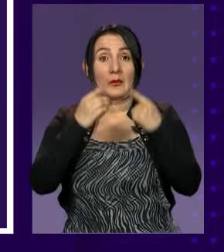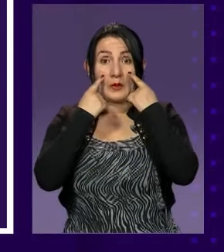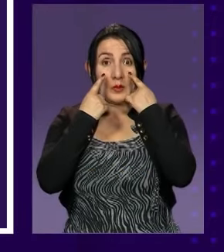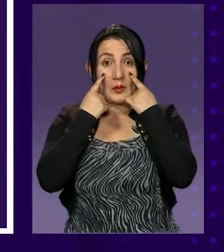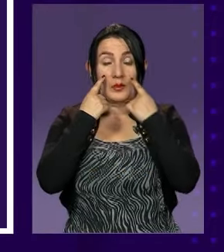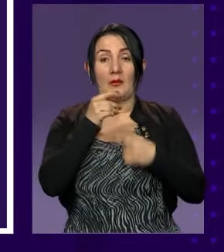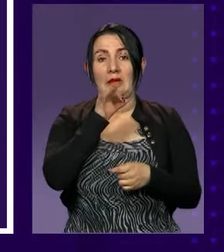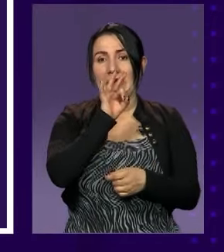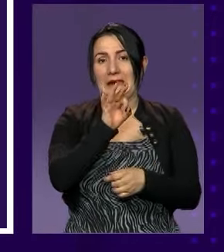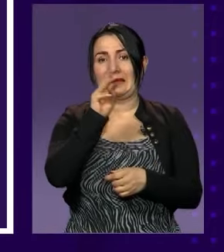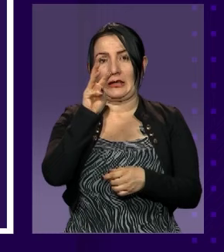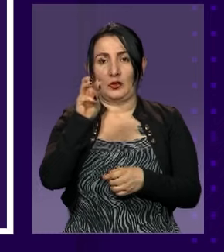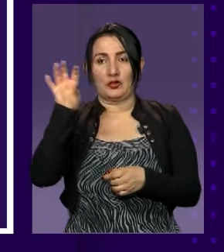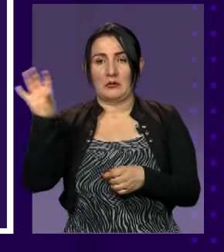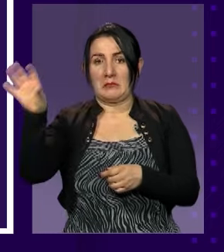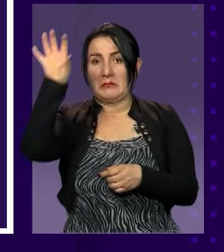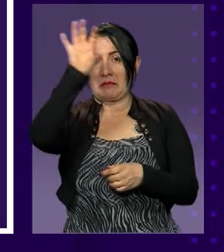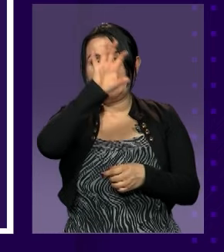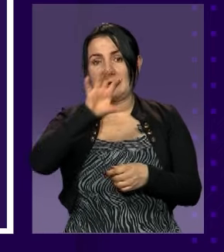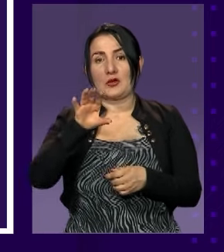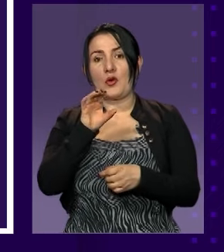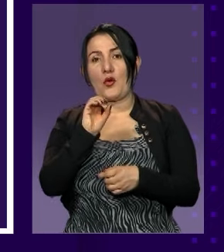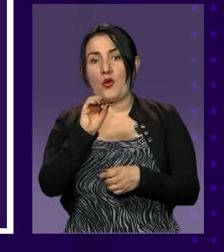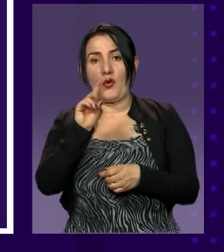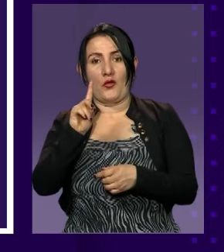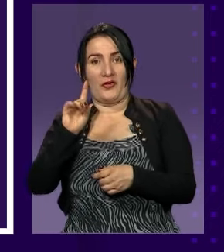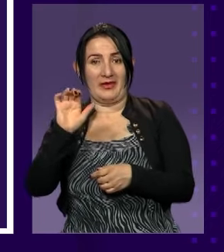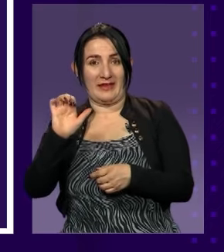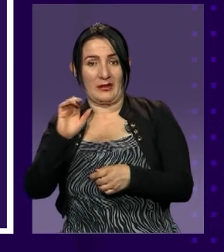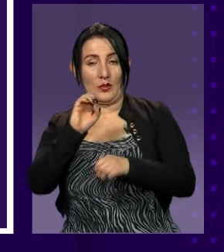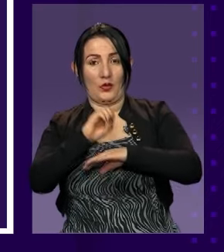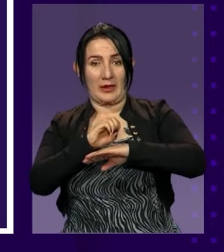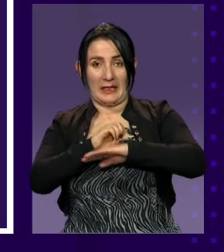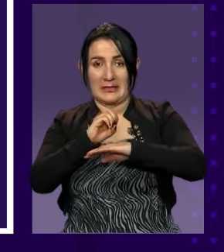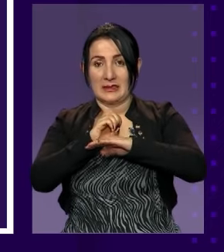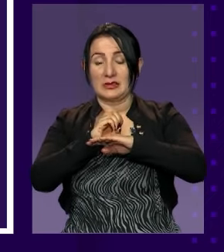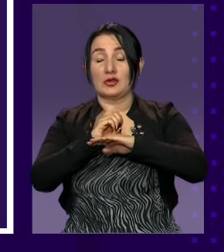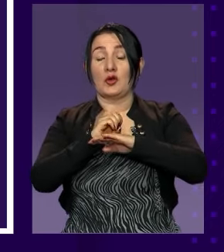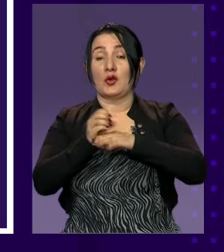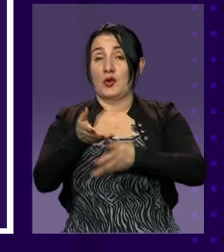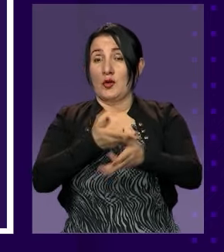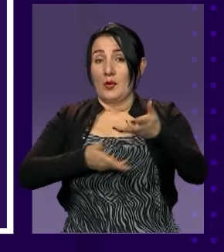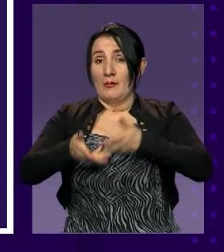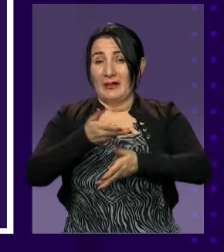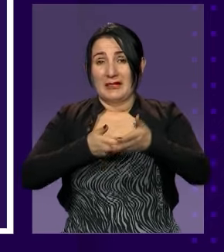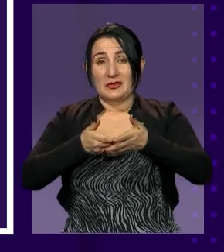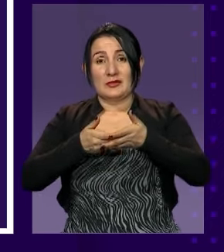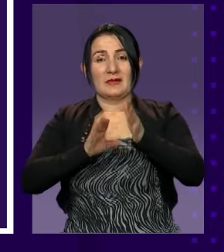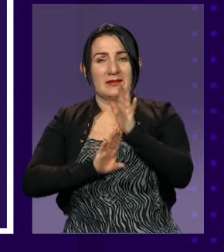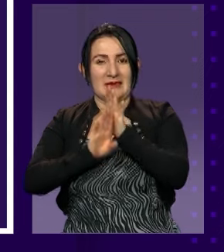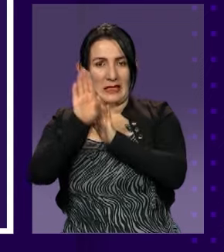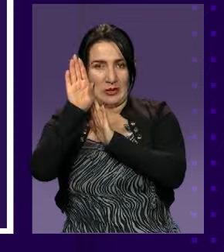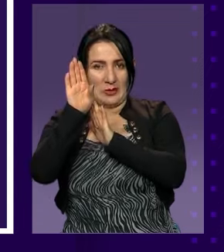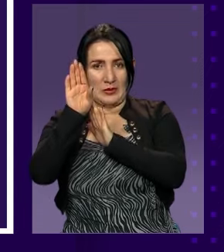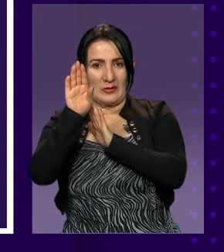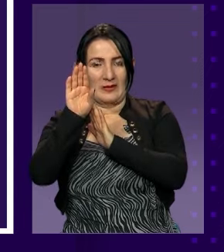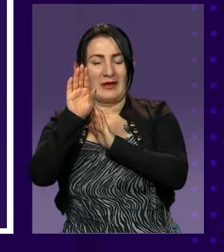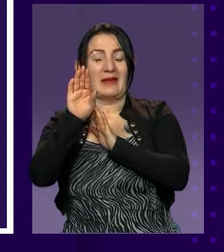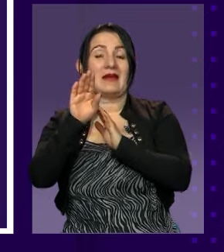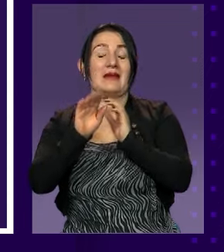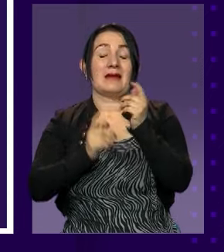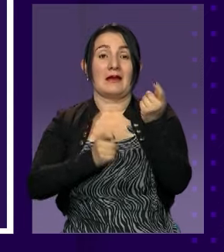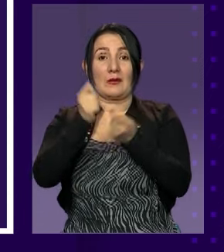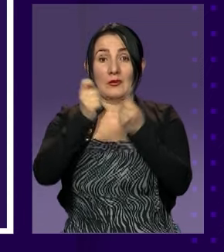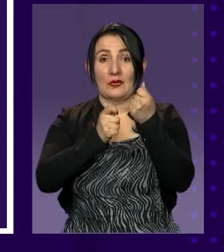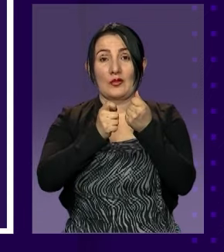de los 38 países que conforman la OCDE, la Organización para la Cooperación y el Desarrollo Económico, Colombia es el menos productivo en